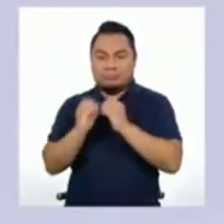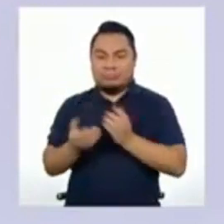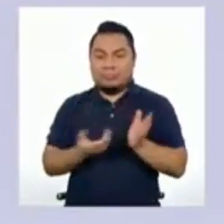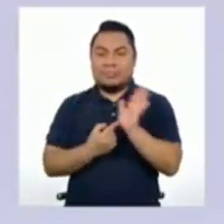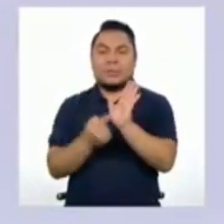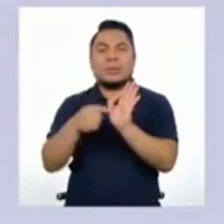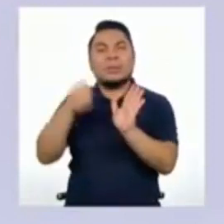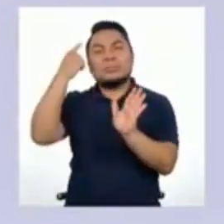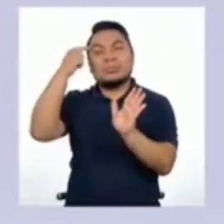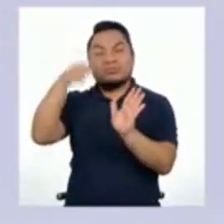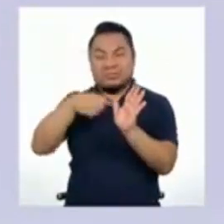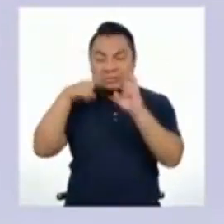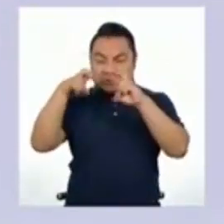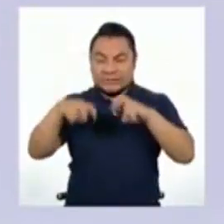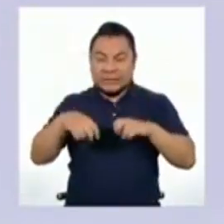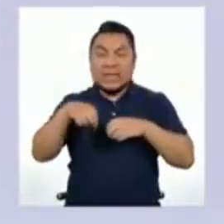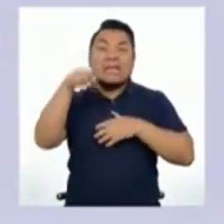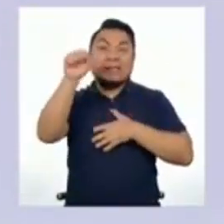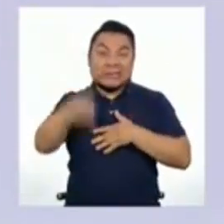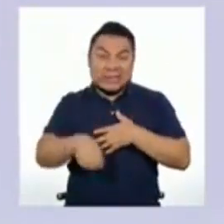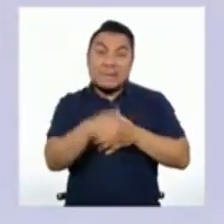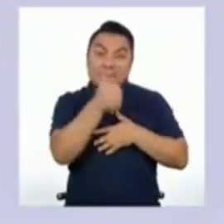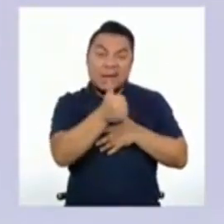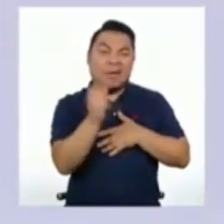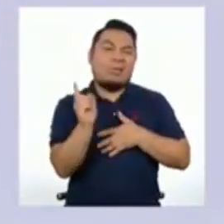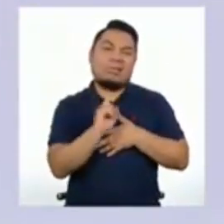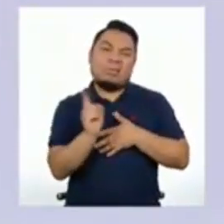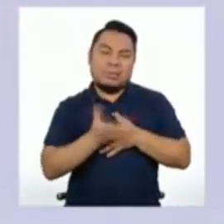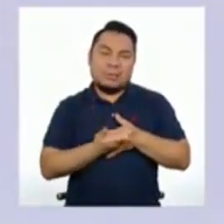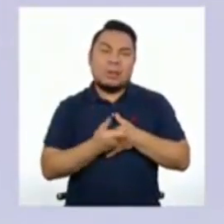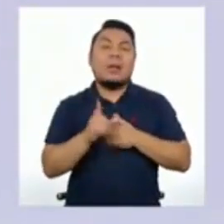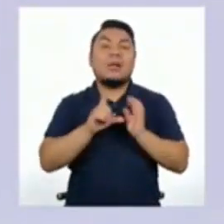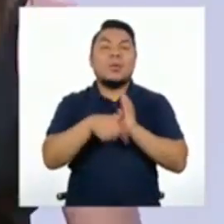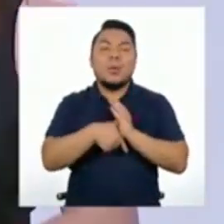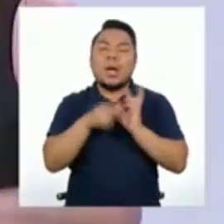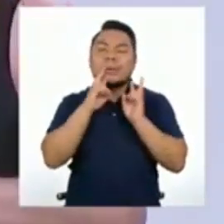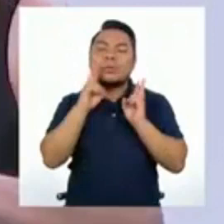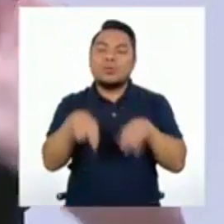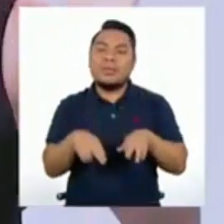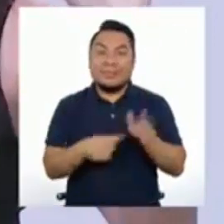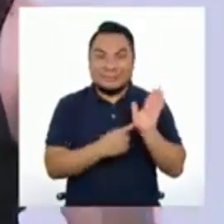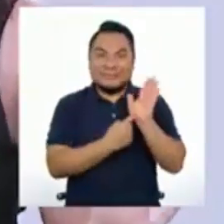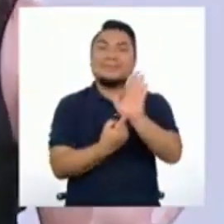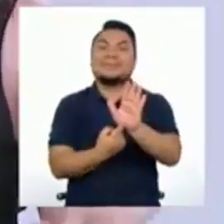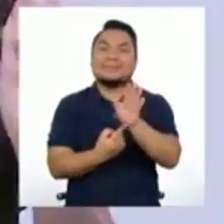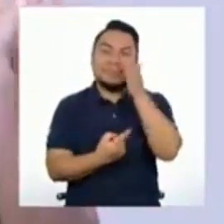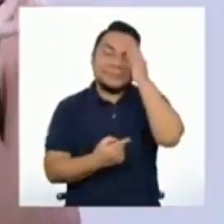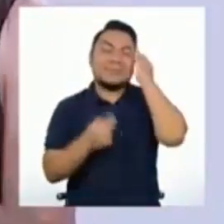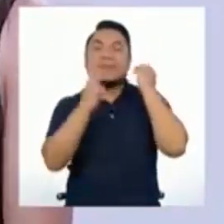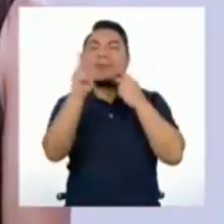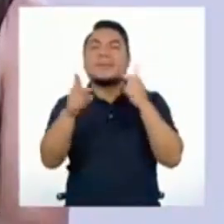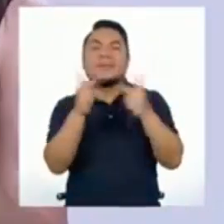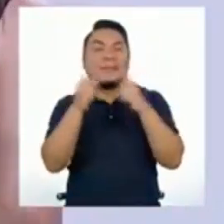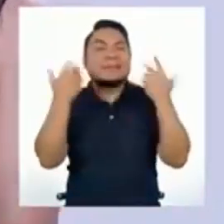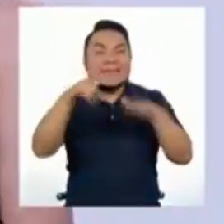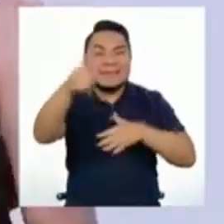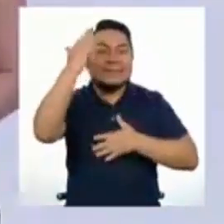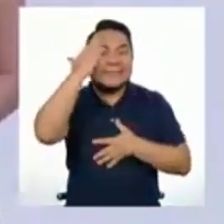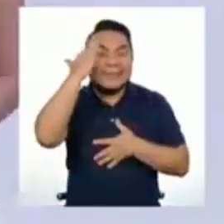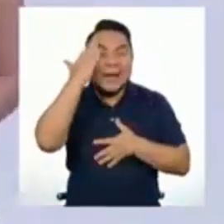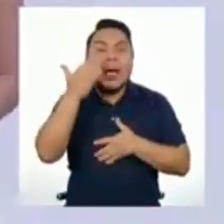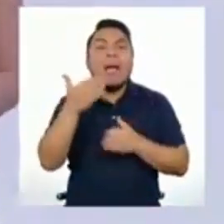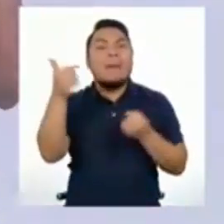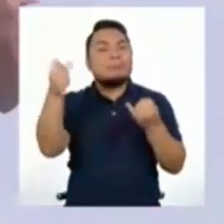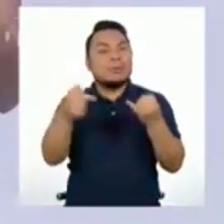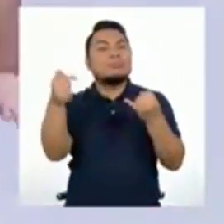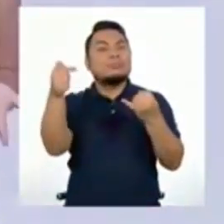nuestra solución funcionó o no. Por último, comunicamos los resultados. ¡Perfecto!